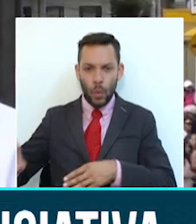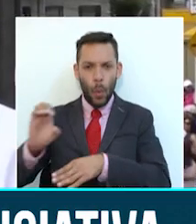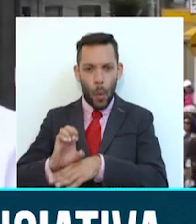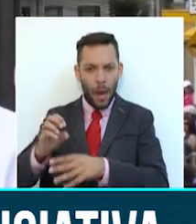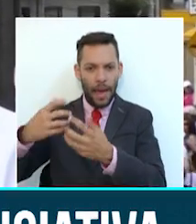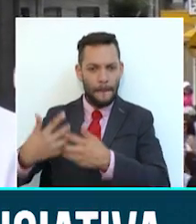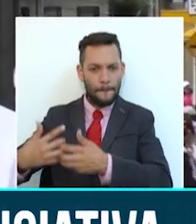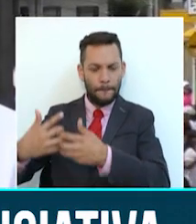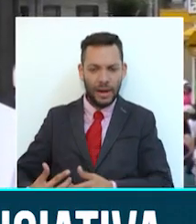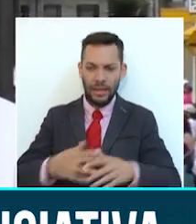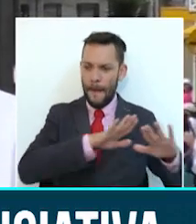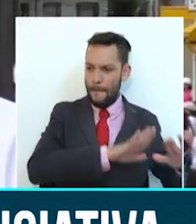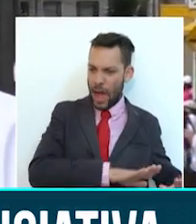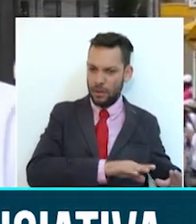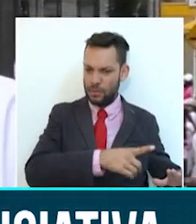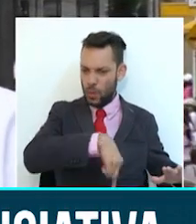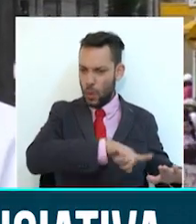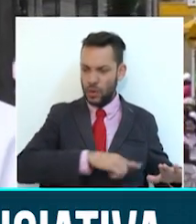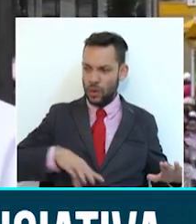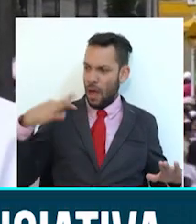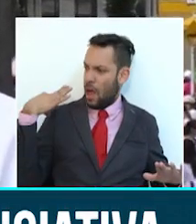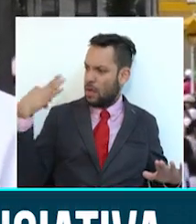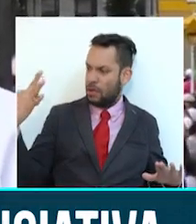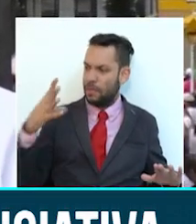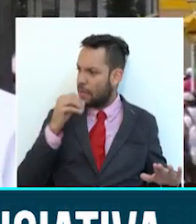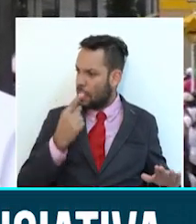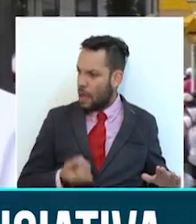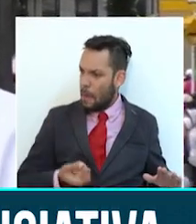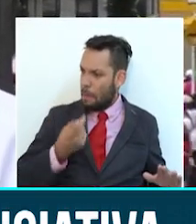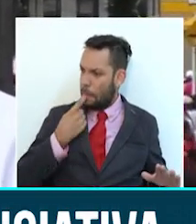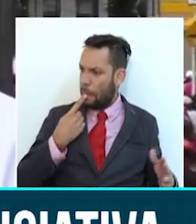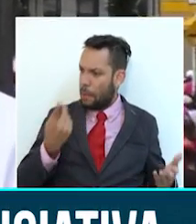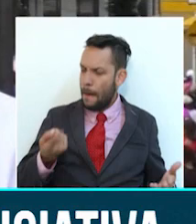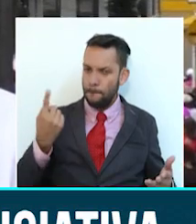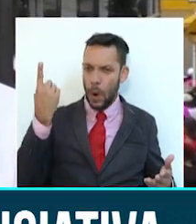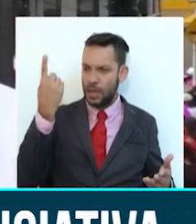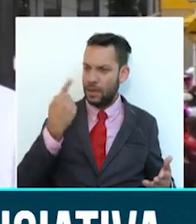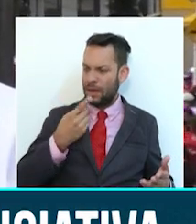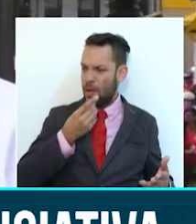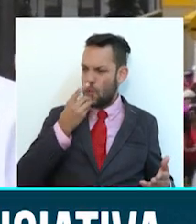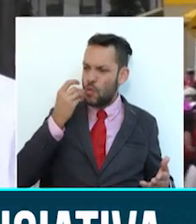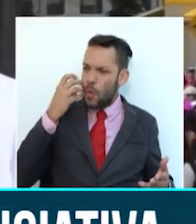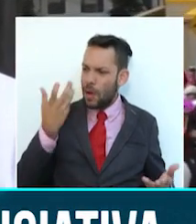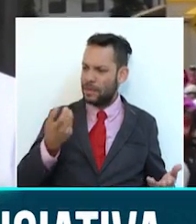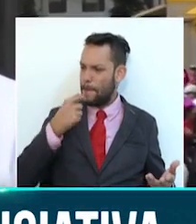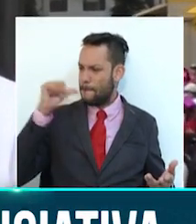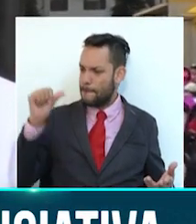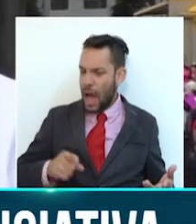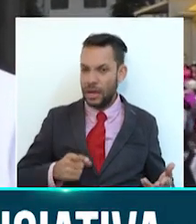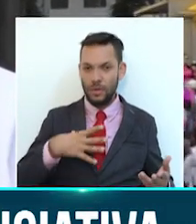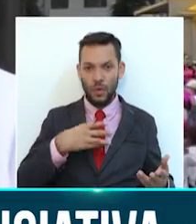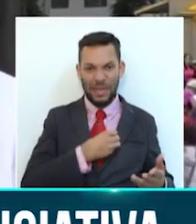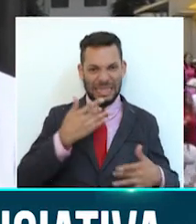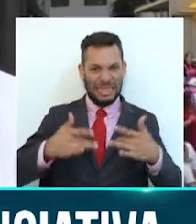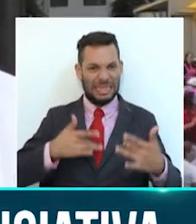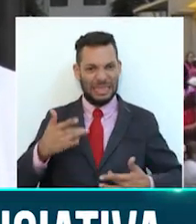no tienen nada que ver con la convocatoria y que finalmente no han expresado su descontento con la política del gobierno. Digamos que quienes expresan su